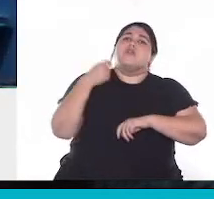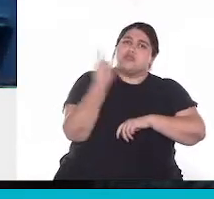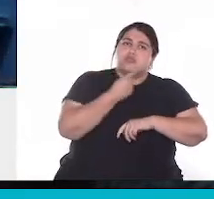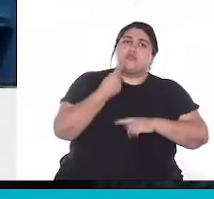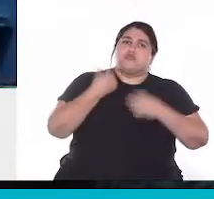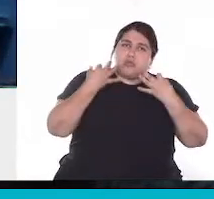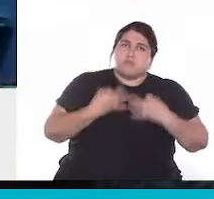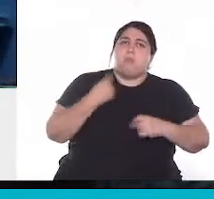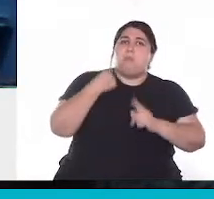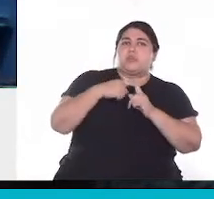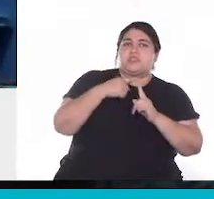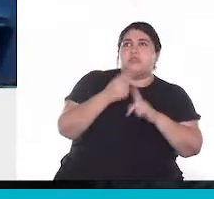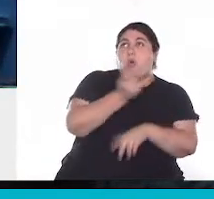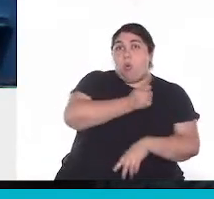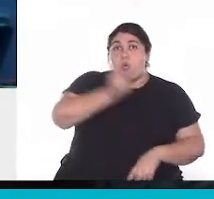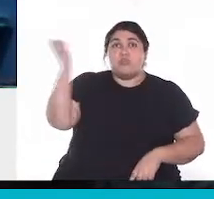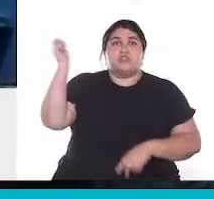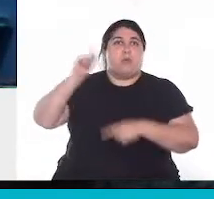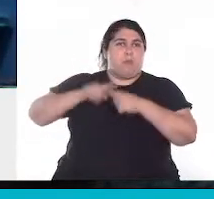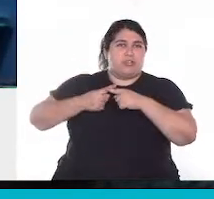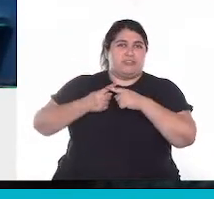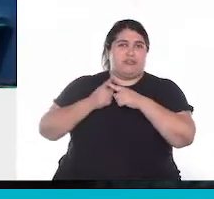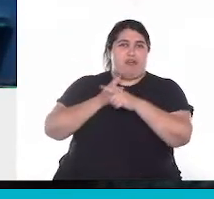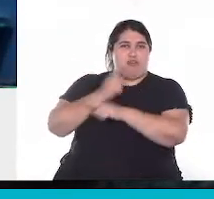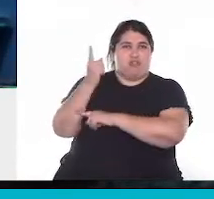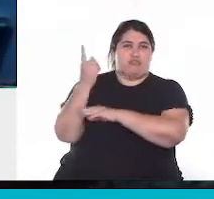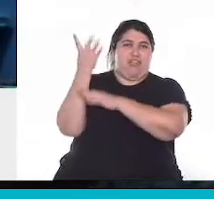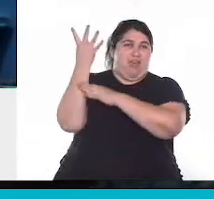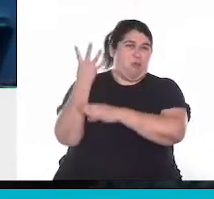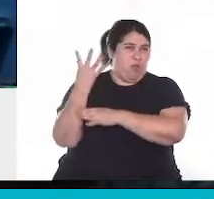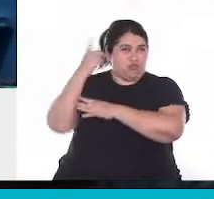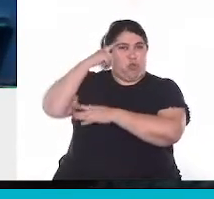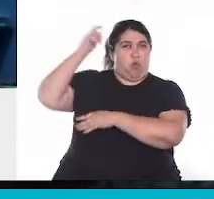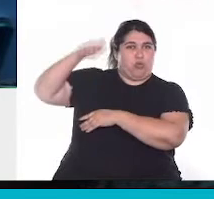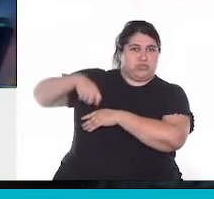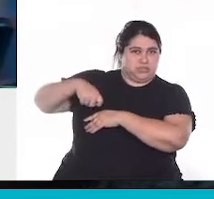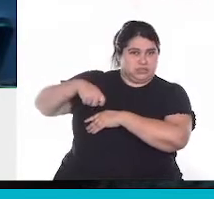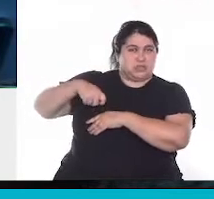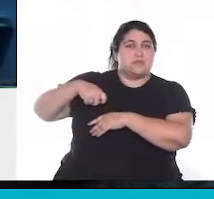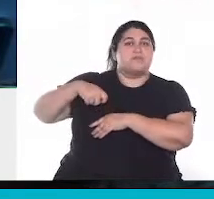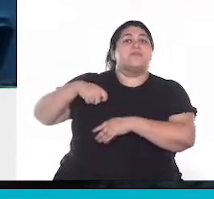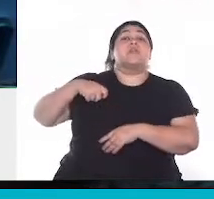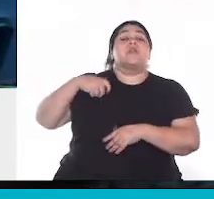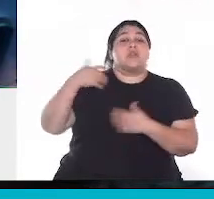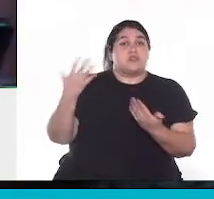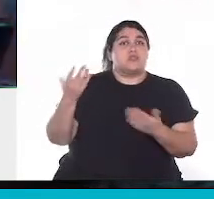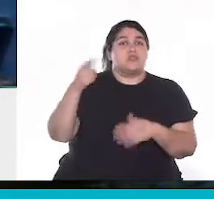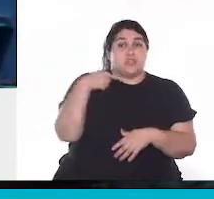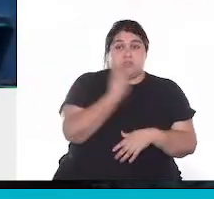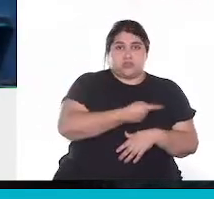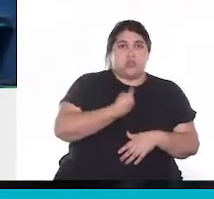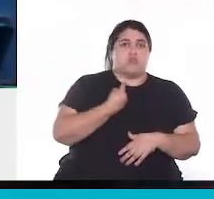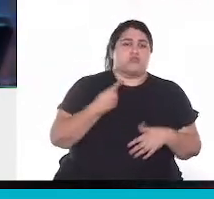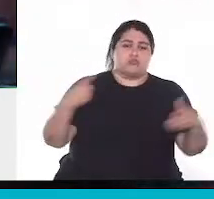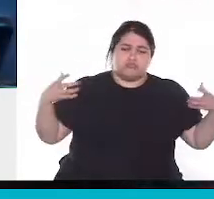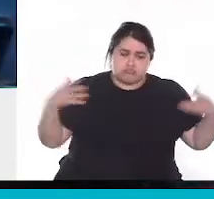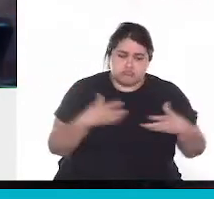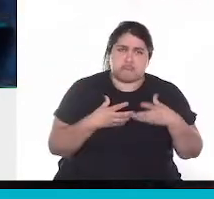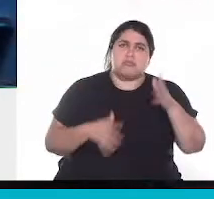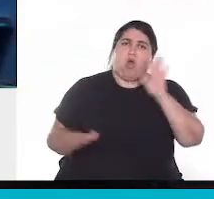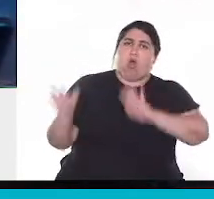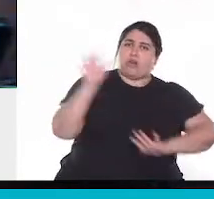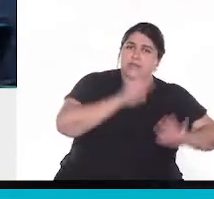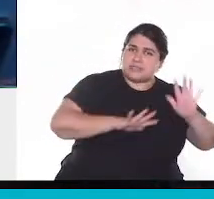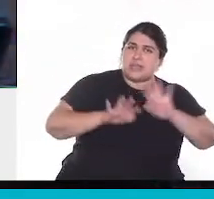que se está llevando a la Corte en la Cámara de Diputados de la Nación. Por eso es que nos organizamos y